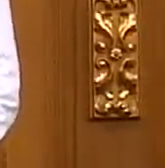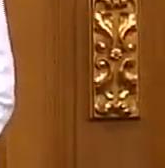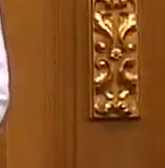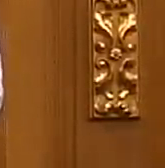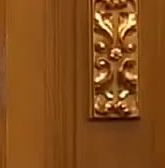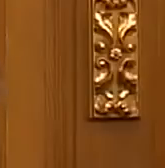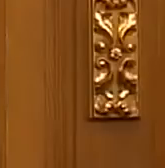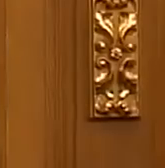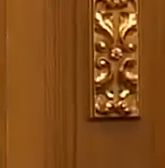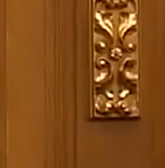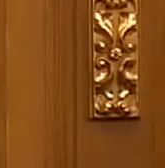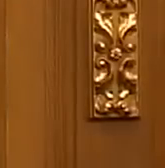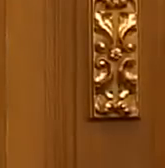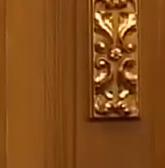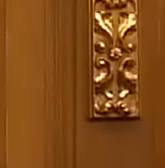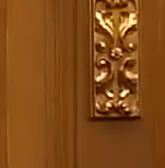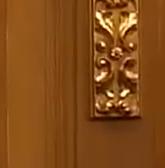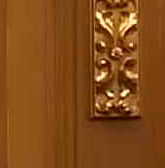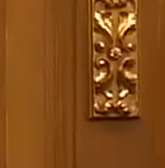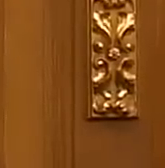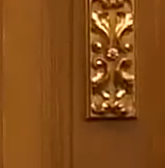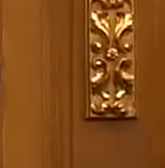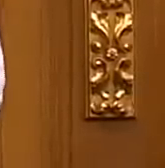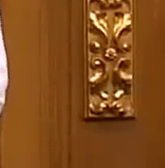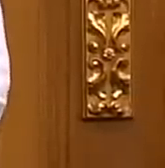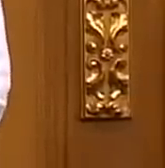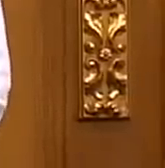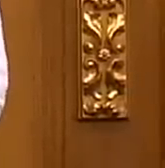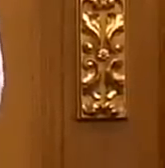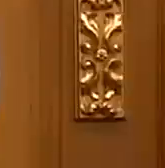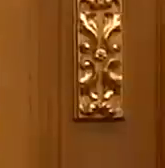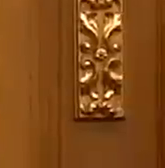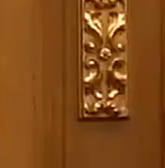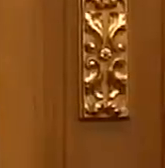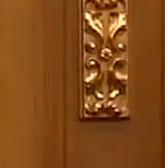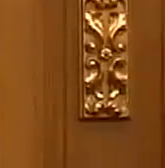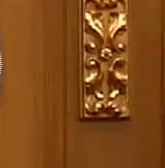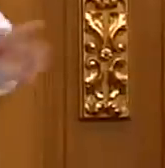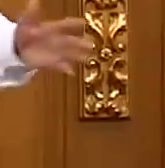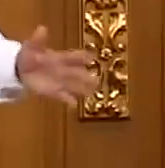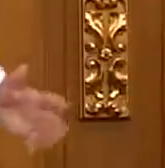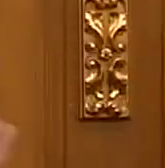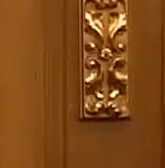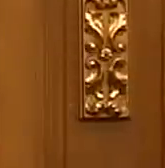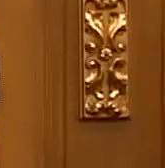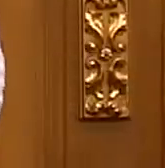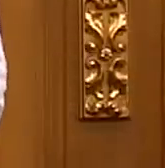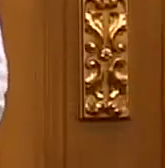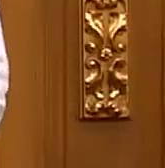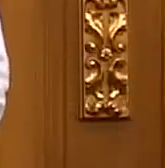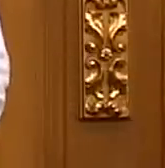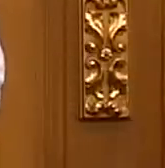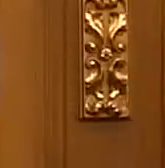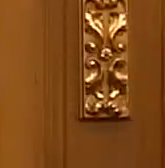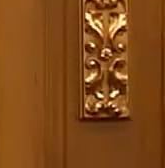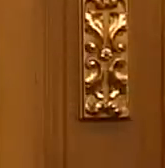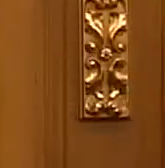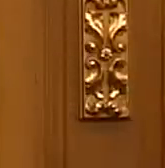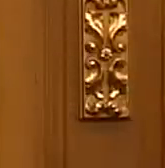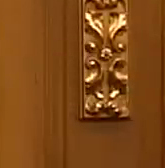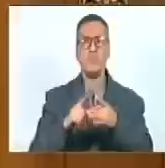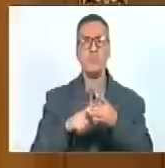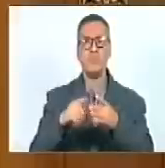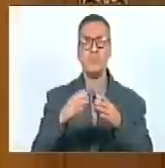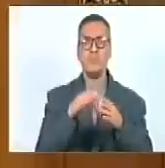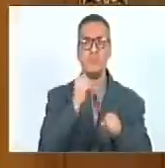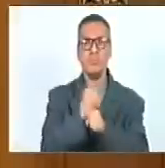Molina, mientras el 1 de mayo en otros países, Europa, por ejemplo, como en Francia, la